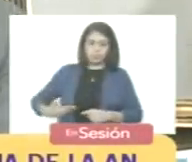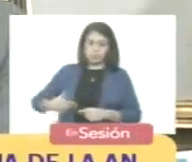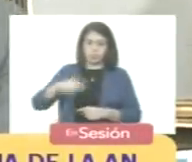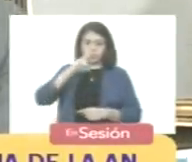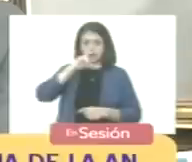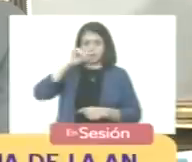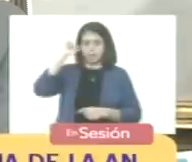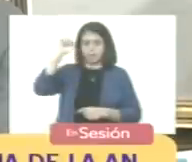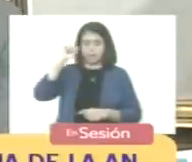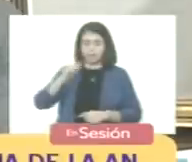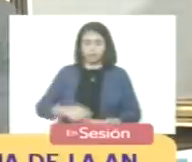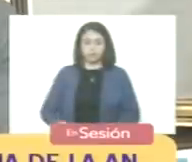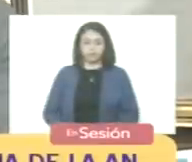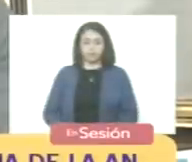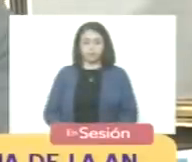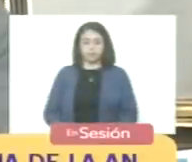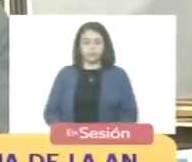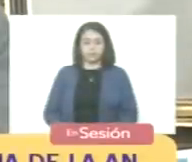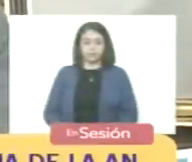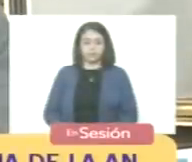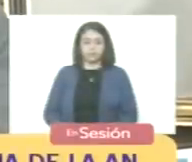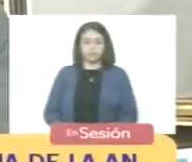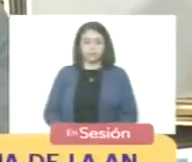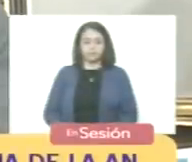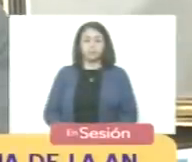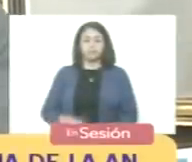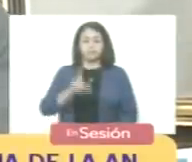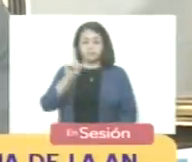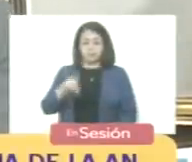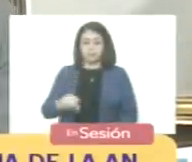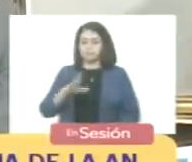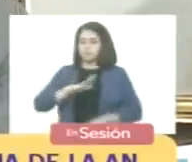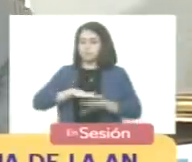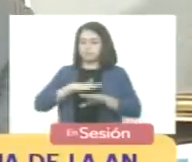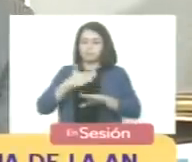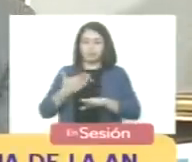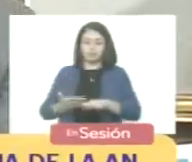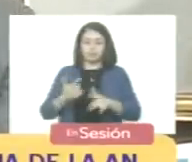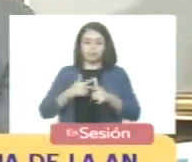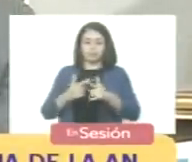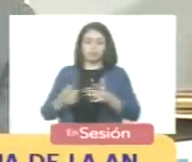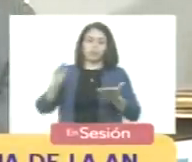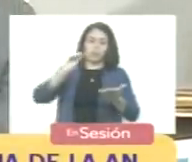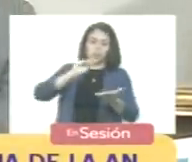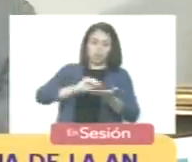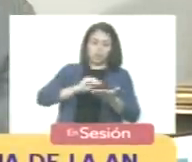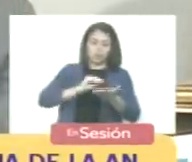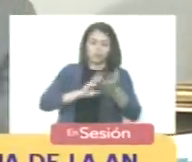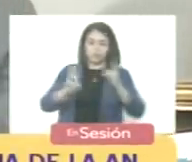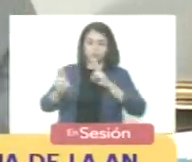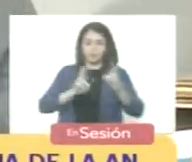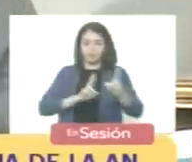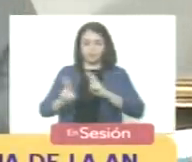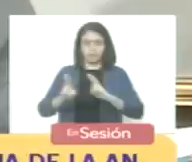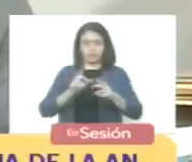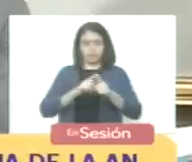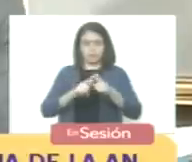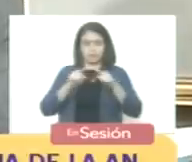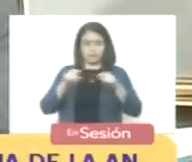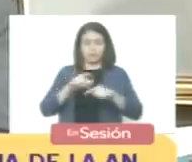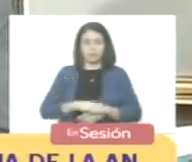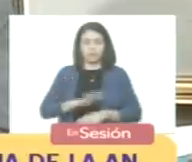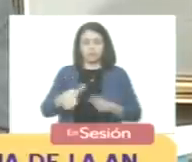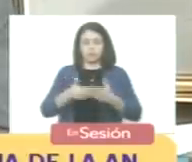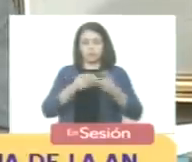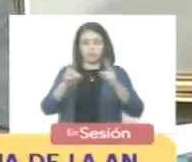presidente Nicolás Maduro Moros, en el sentido del restablecimiento de las relaciones diplomáticas, de